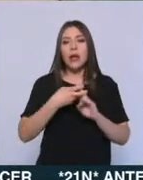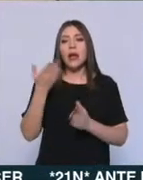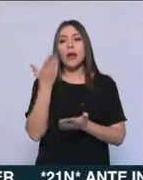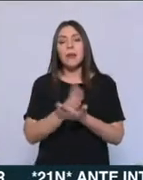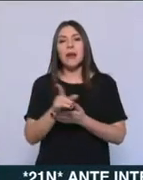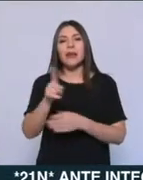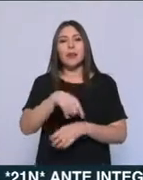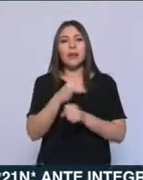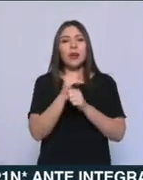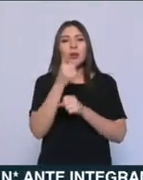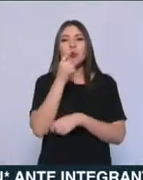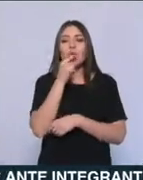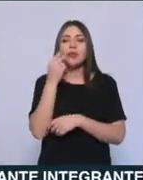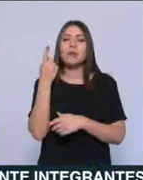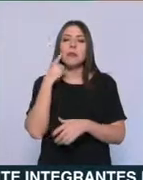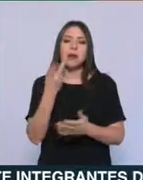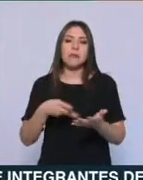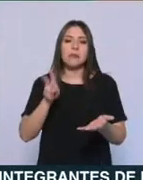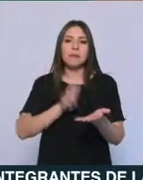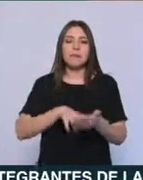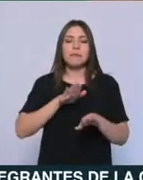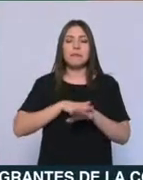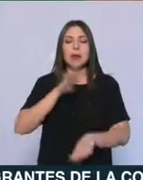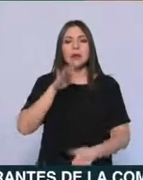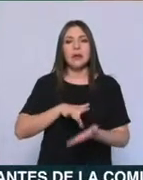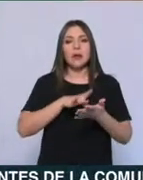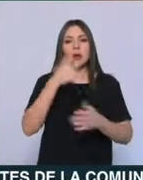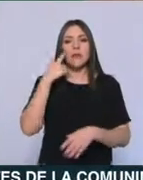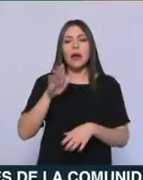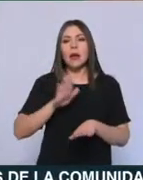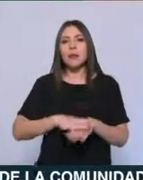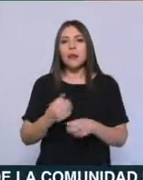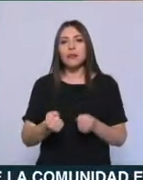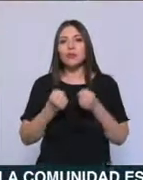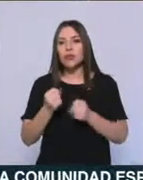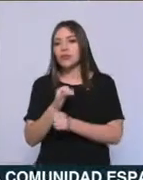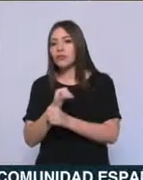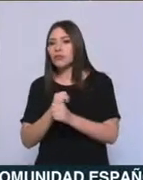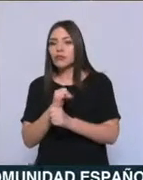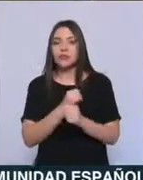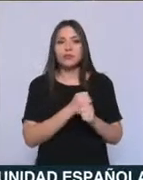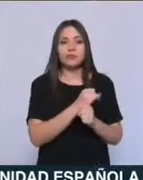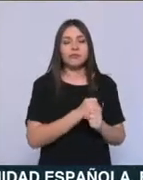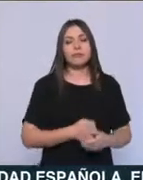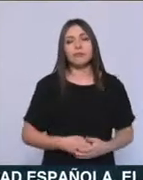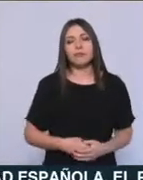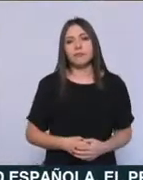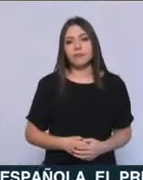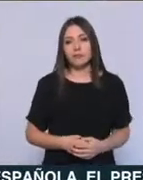para eficientar las investigaciones. En la Cámara, Javier Cordero, para 21 Noticias, Enrique Muñiz.